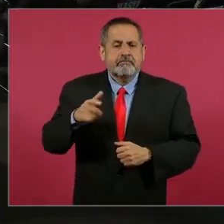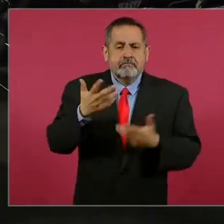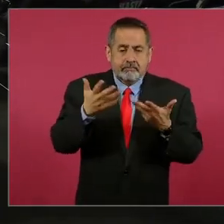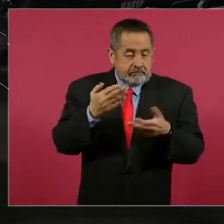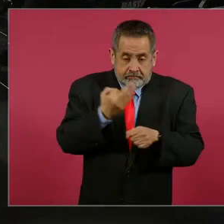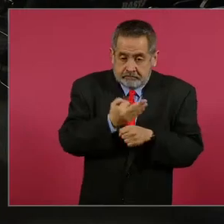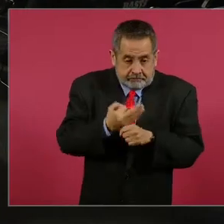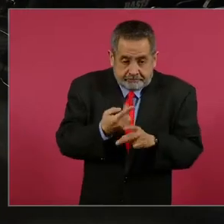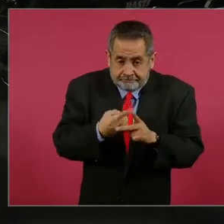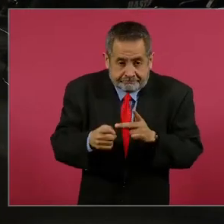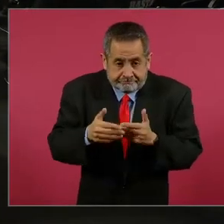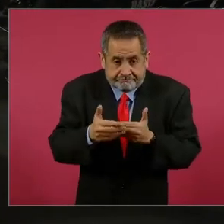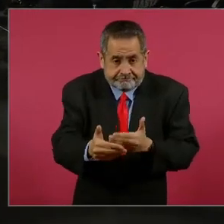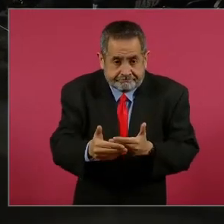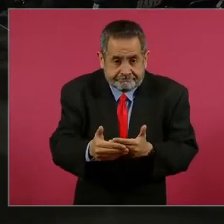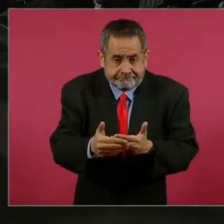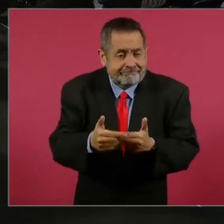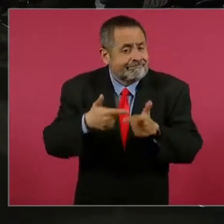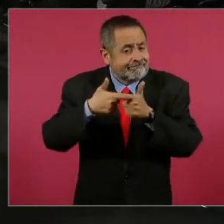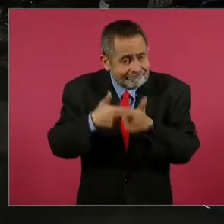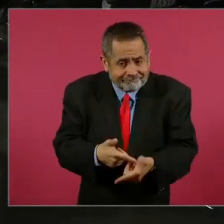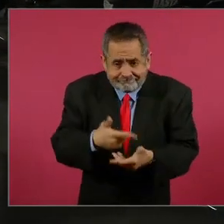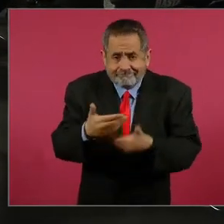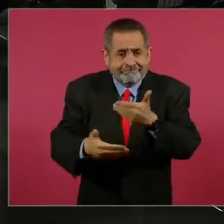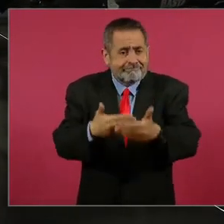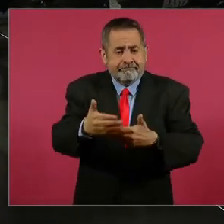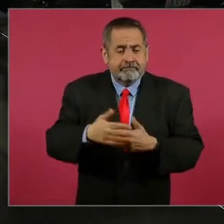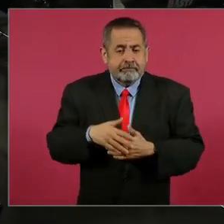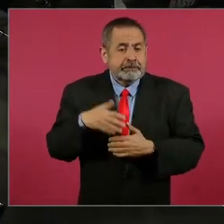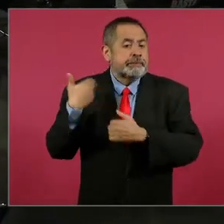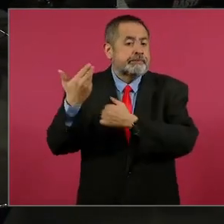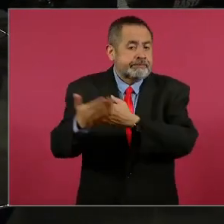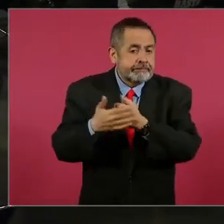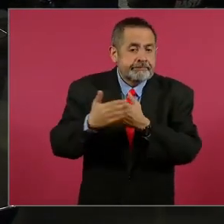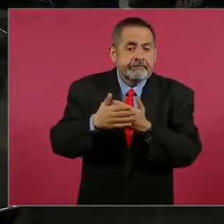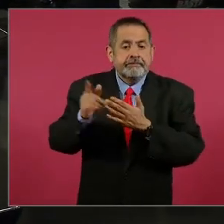ahí vamos. Y cada mes